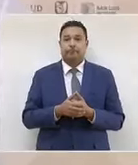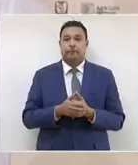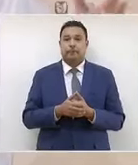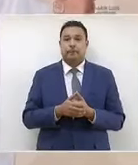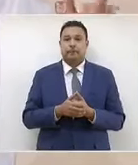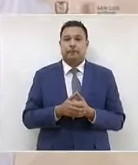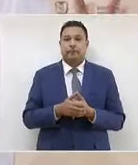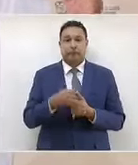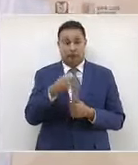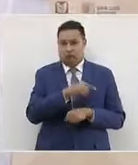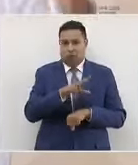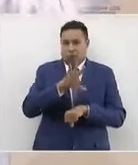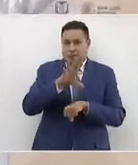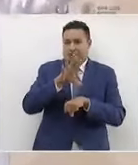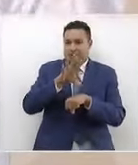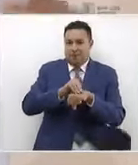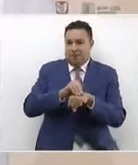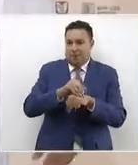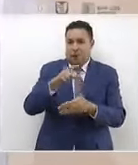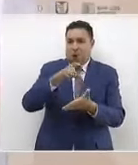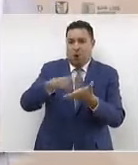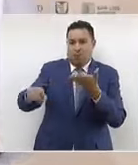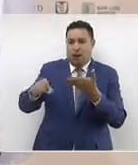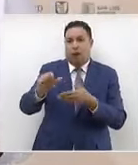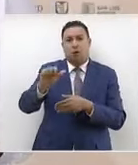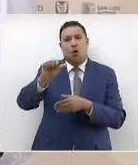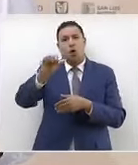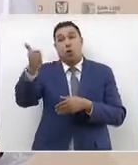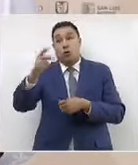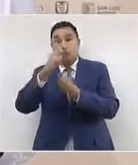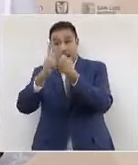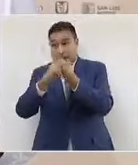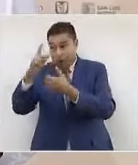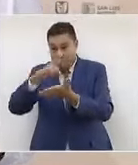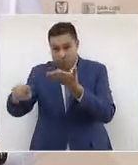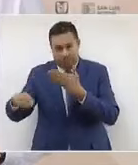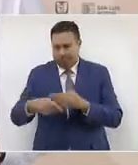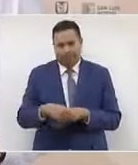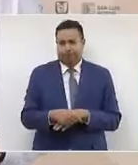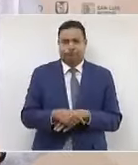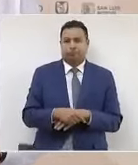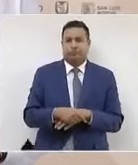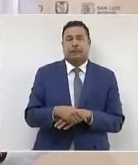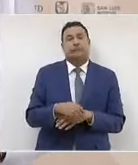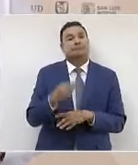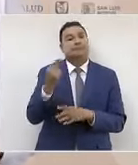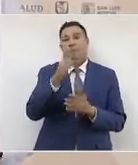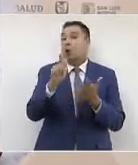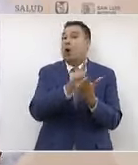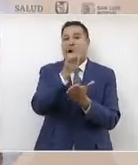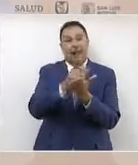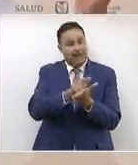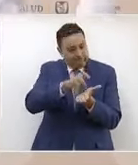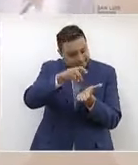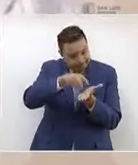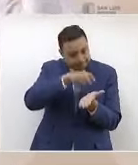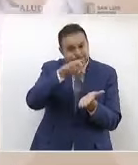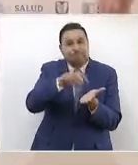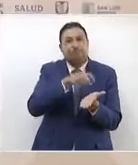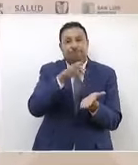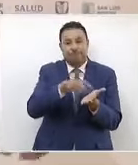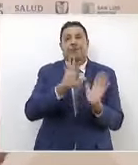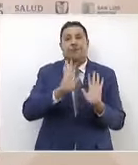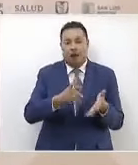no permitían que se compraran los medicamentos en el extranjero. Tuvimos que modificar las leyes y ahora